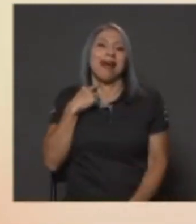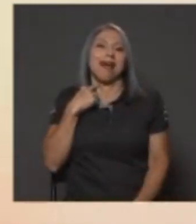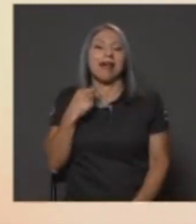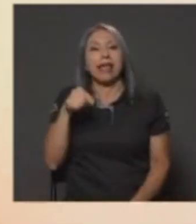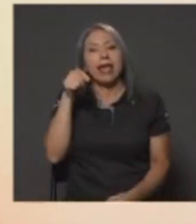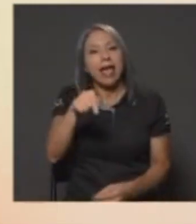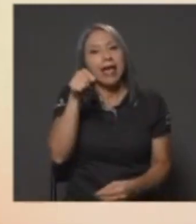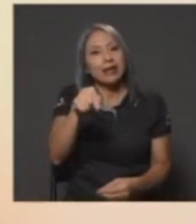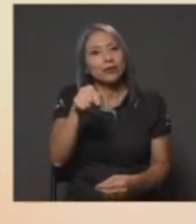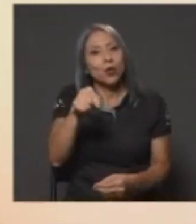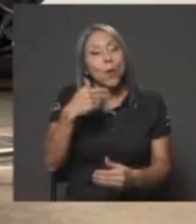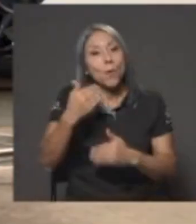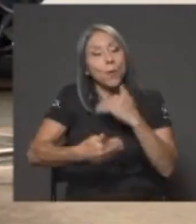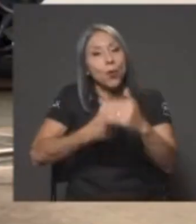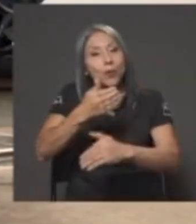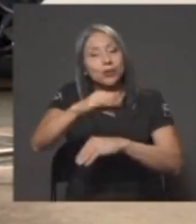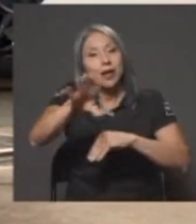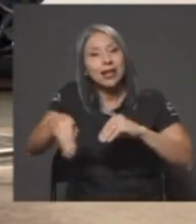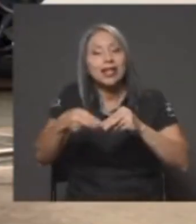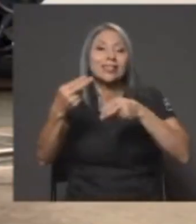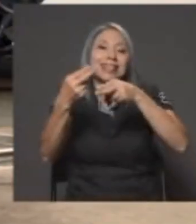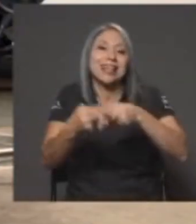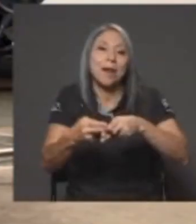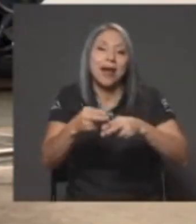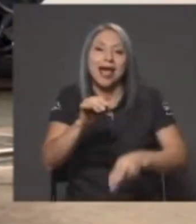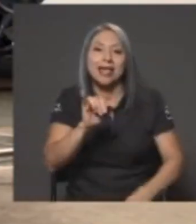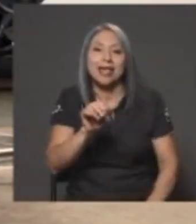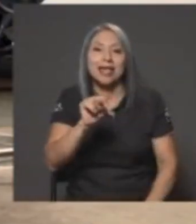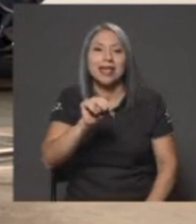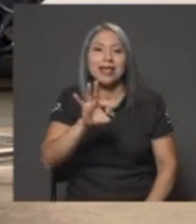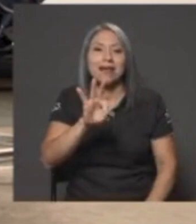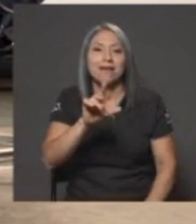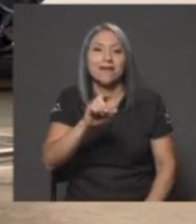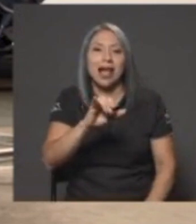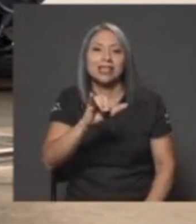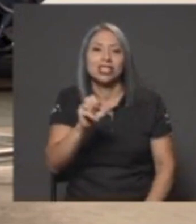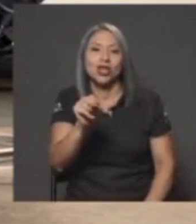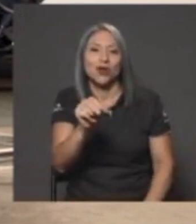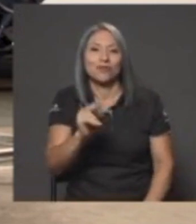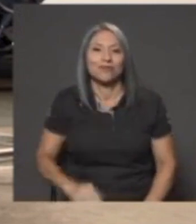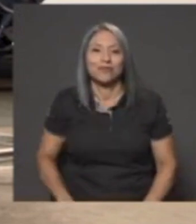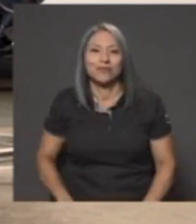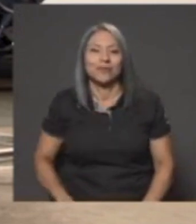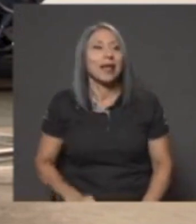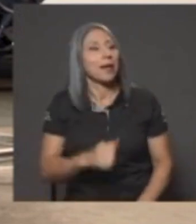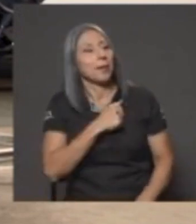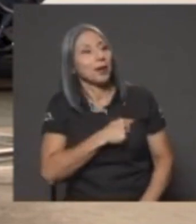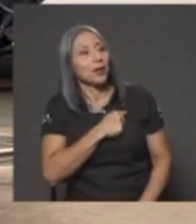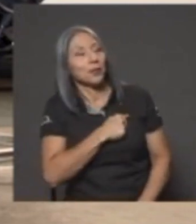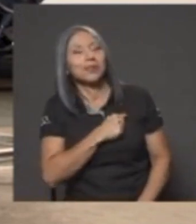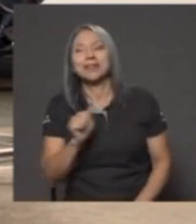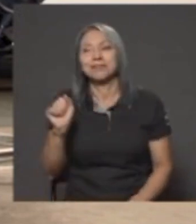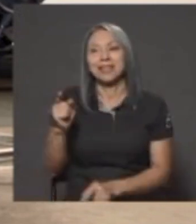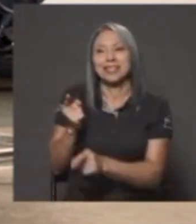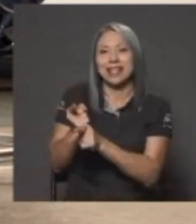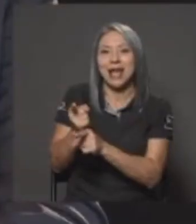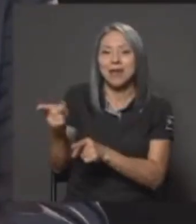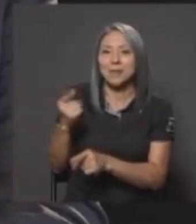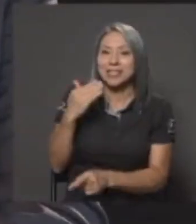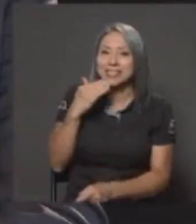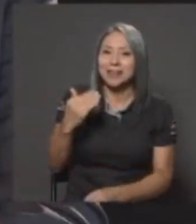llama, cuando es un proceso agregado, inflación. Perdón, pero... Exactamente. Muchas